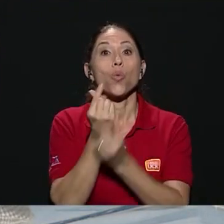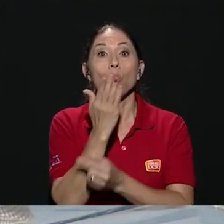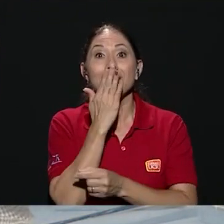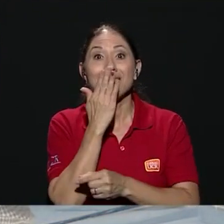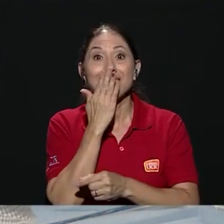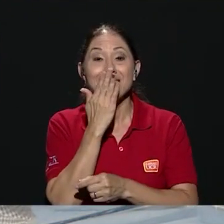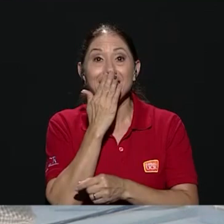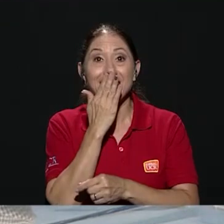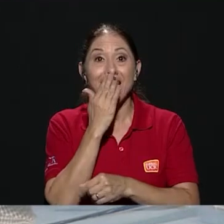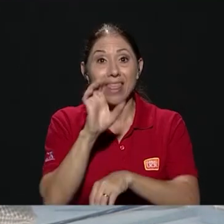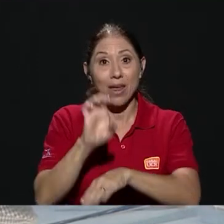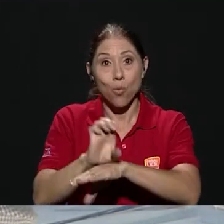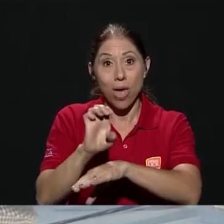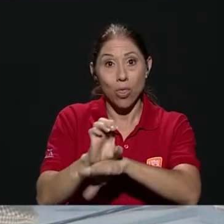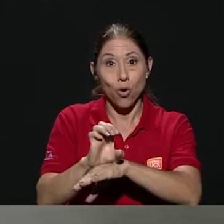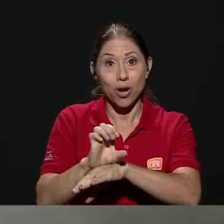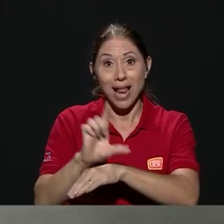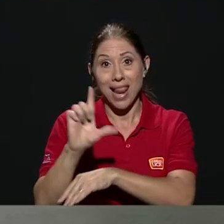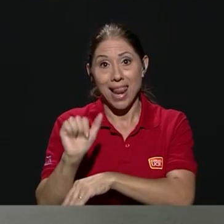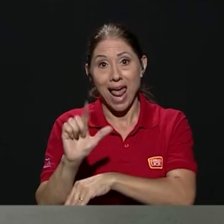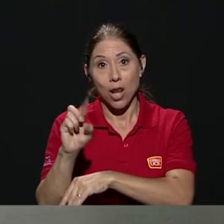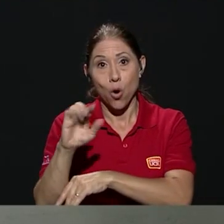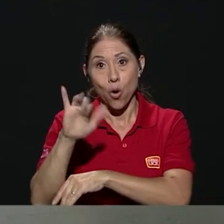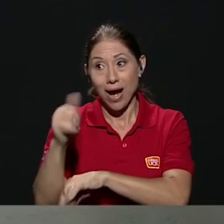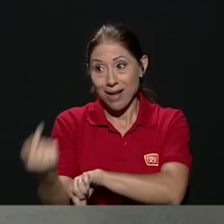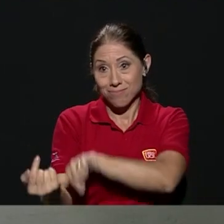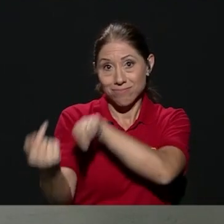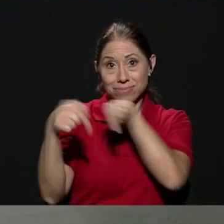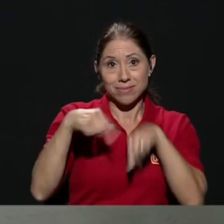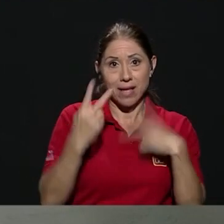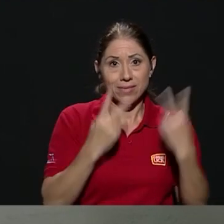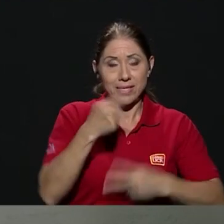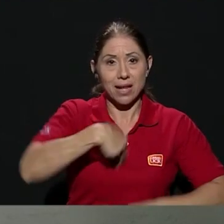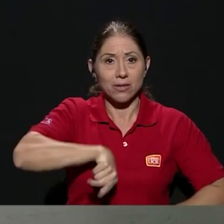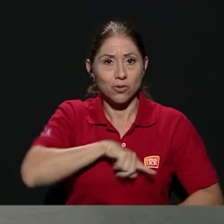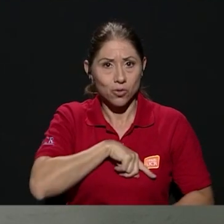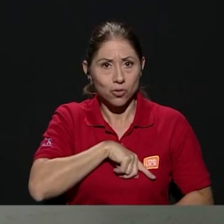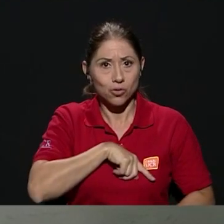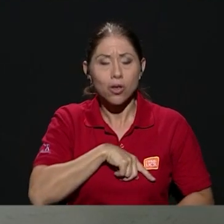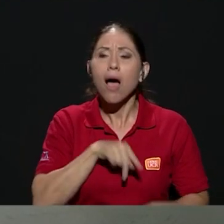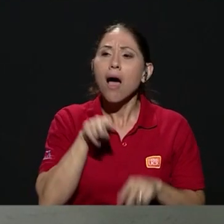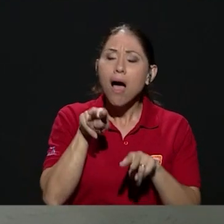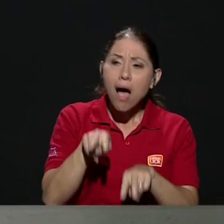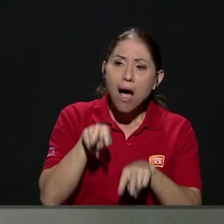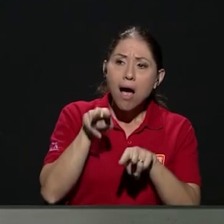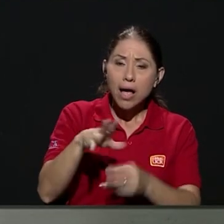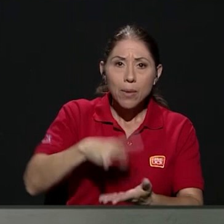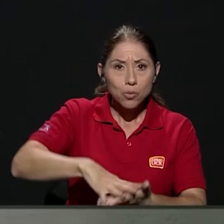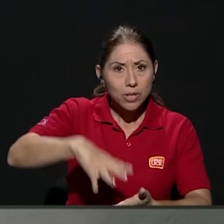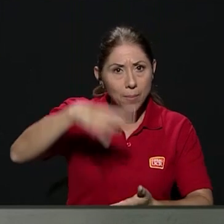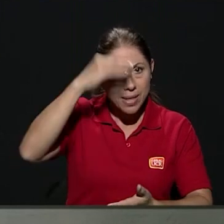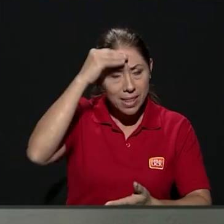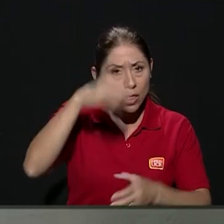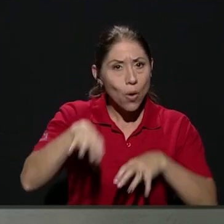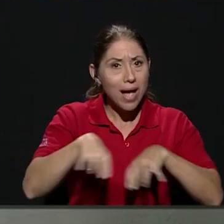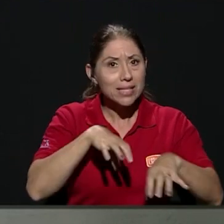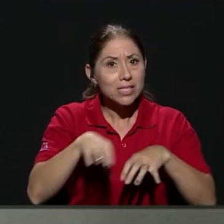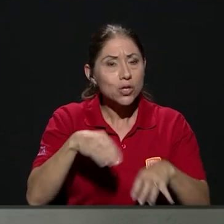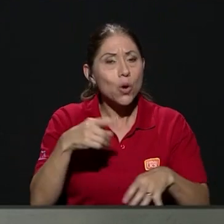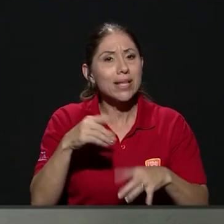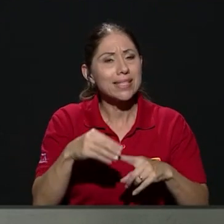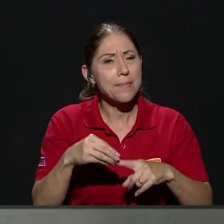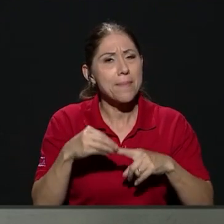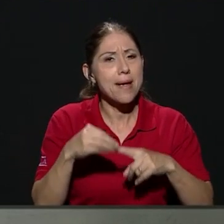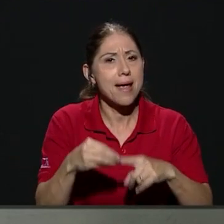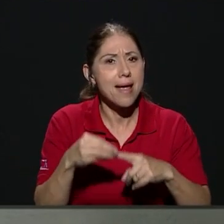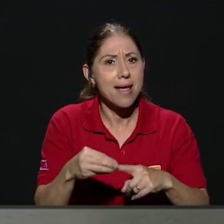en Ecuador, y de ellos hemos aprendido una serie de acciones de pertinencia que se reflejan en